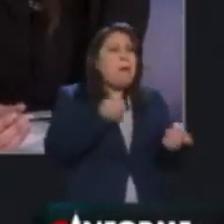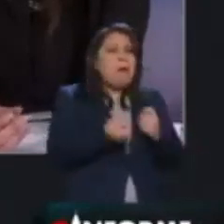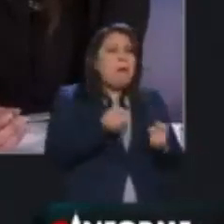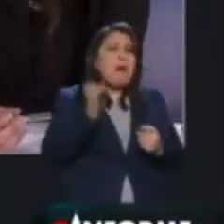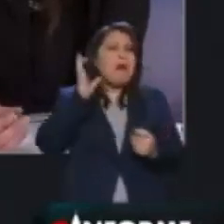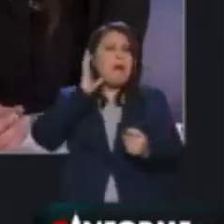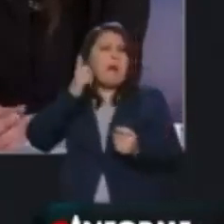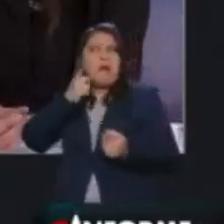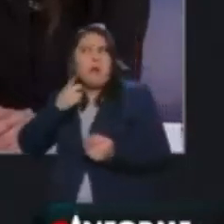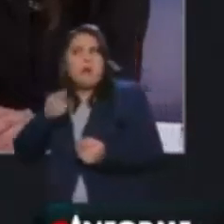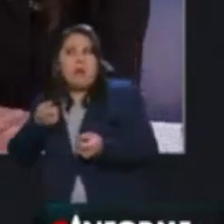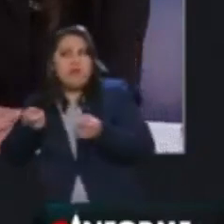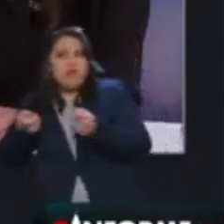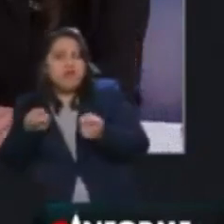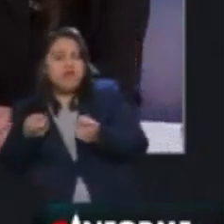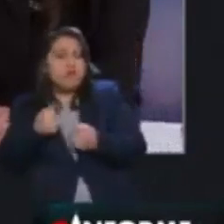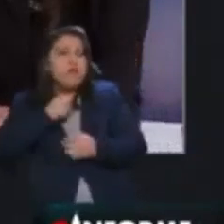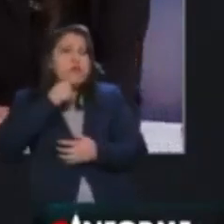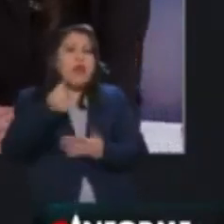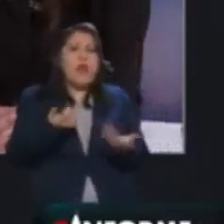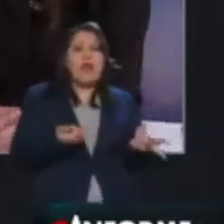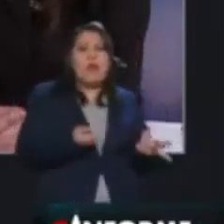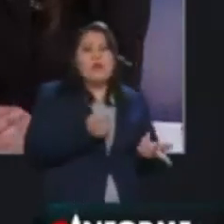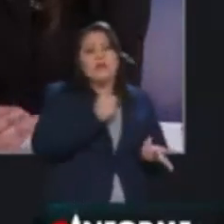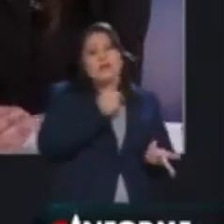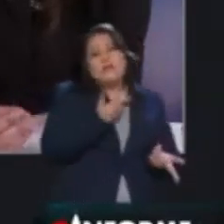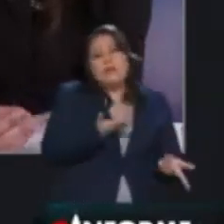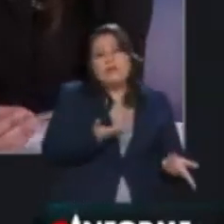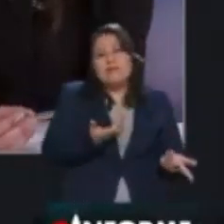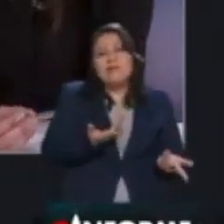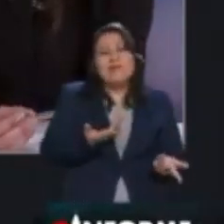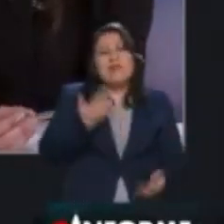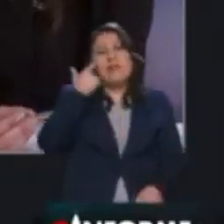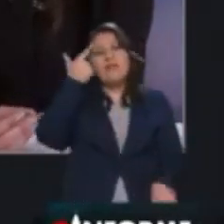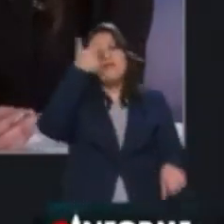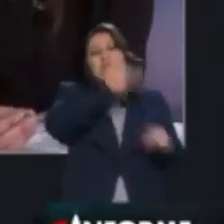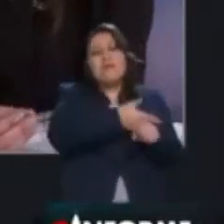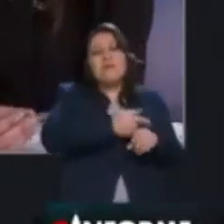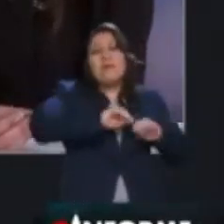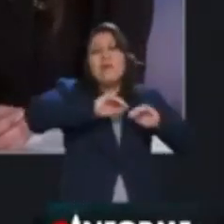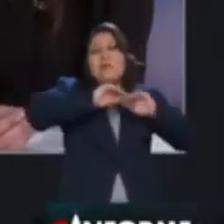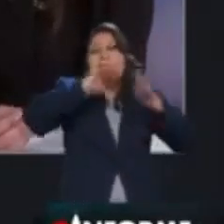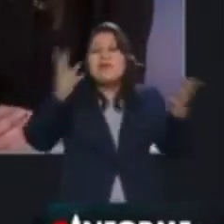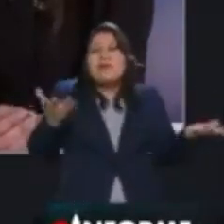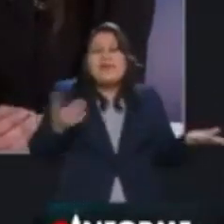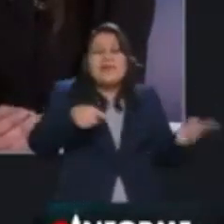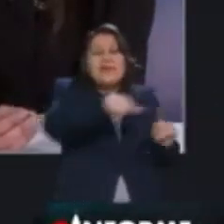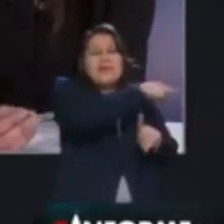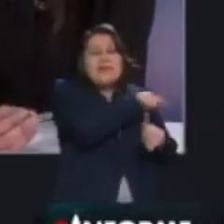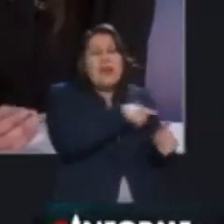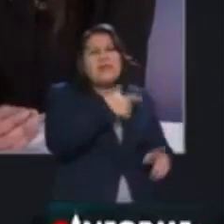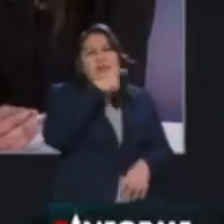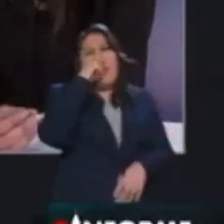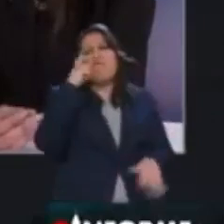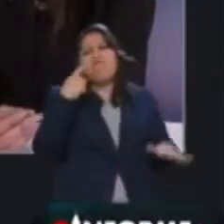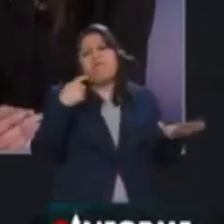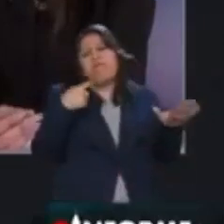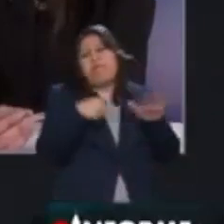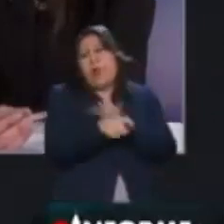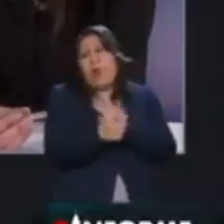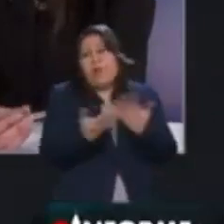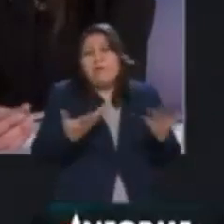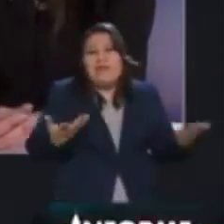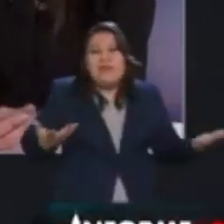de Diputados. Entonces fue un esquemita, pues digo, ya lo conocemos, ¿no? A lo mejor incluso para irle tanteando al agua a